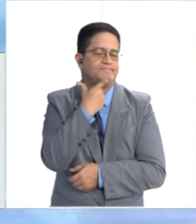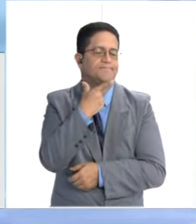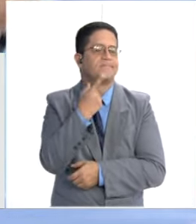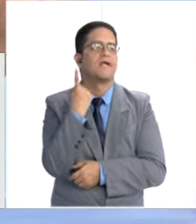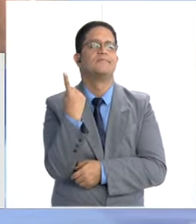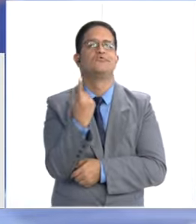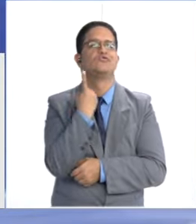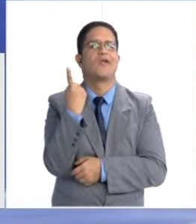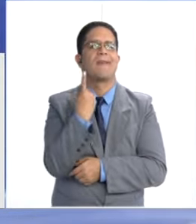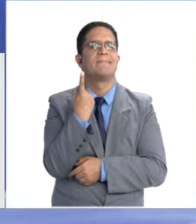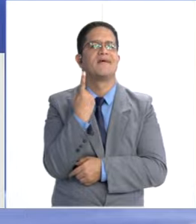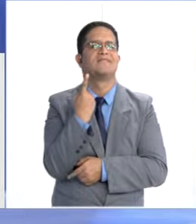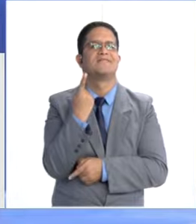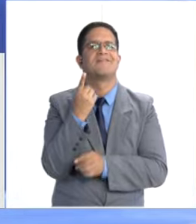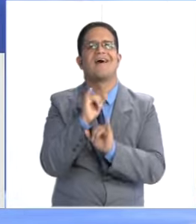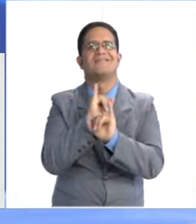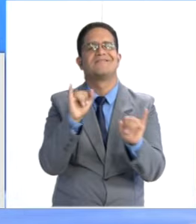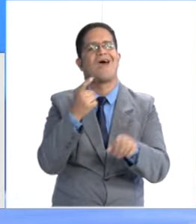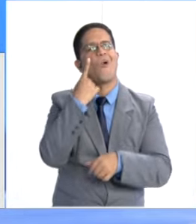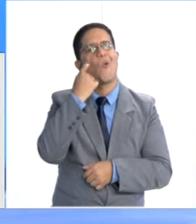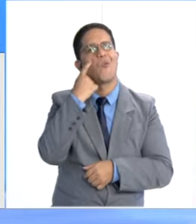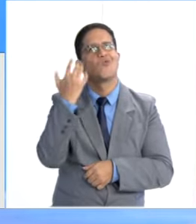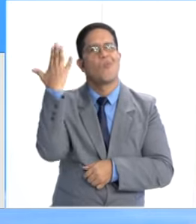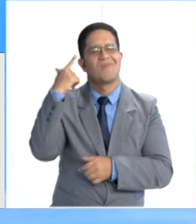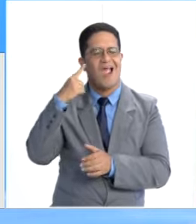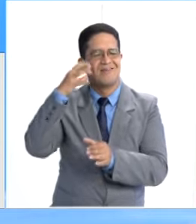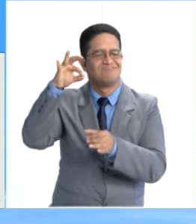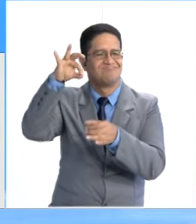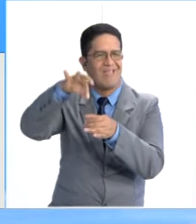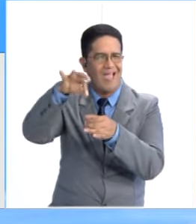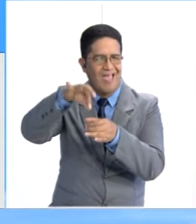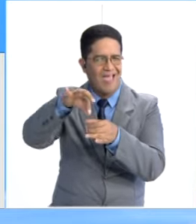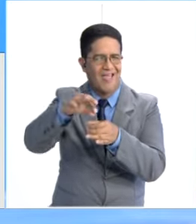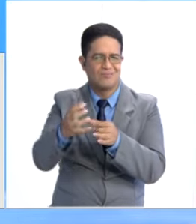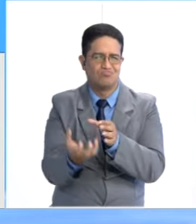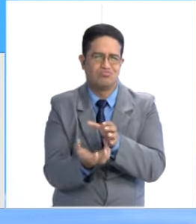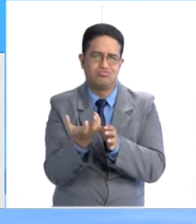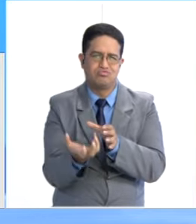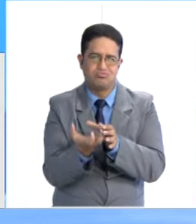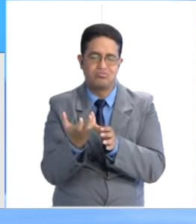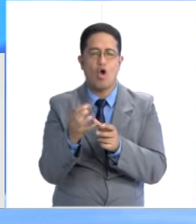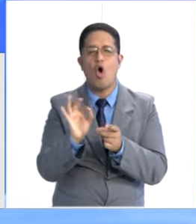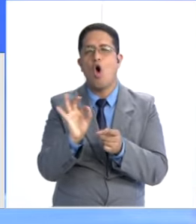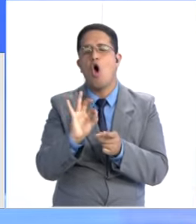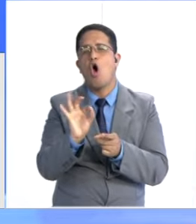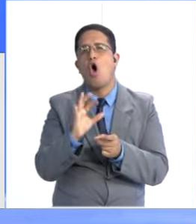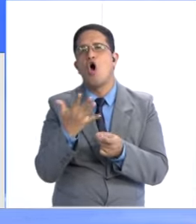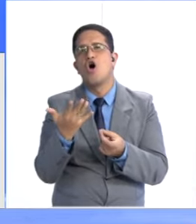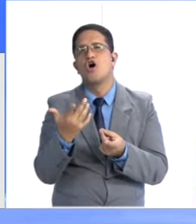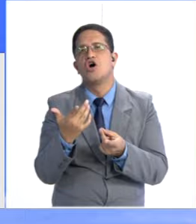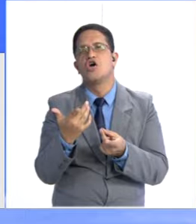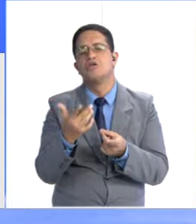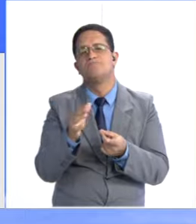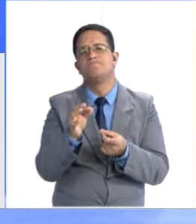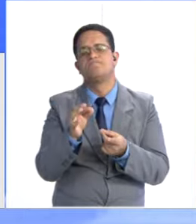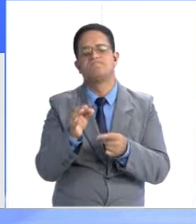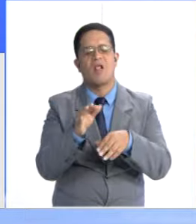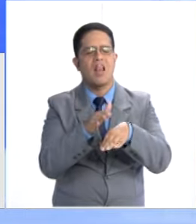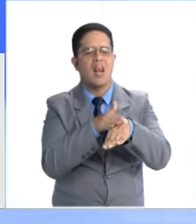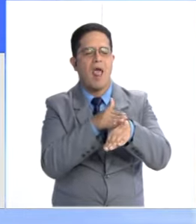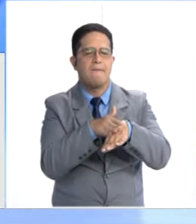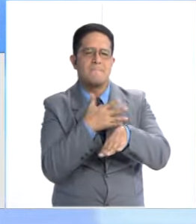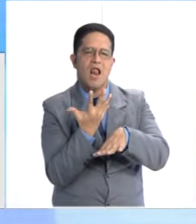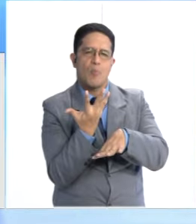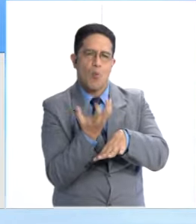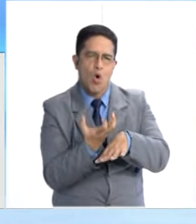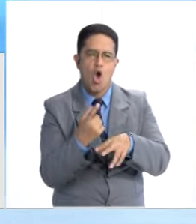solamente quedarnos con la tradición de tomarlos en infusiones o utilizarlos de otras formas, por ejemplo, en cataplasma a través de la piel o a través